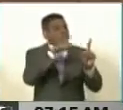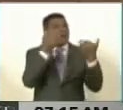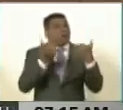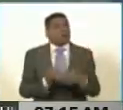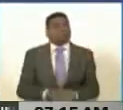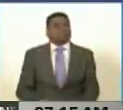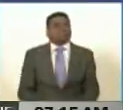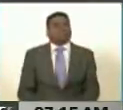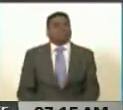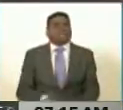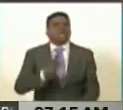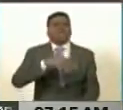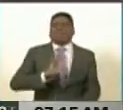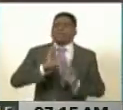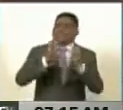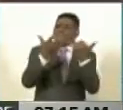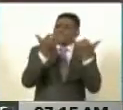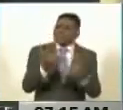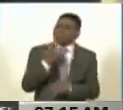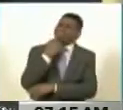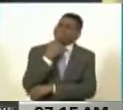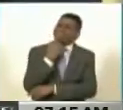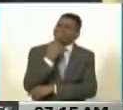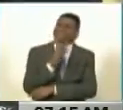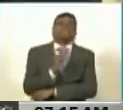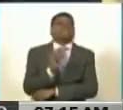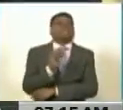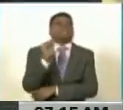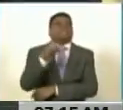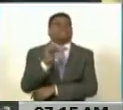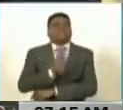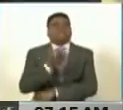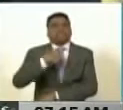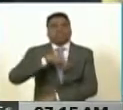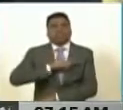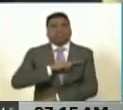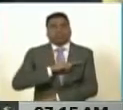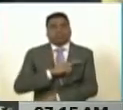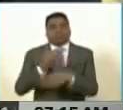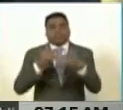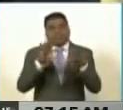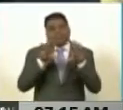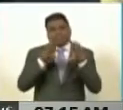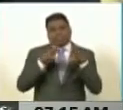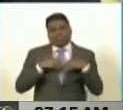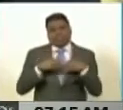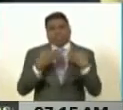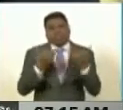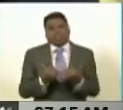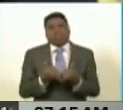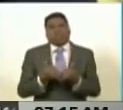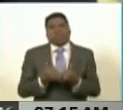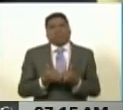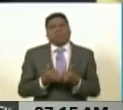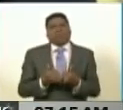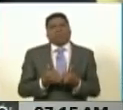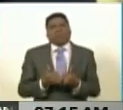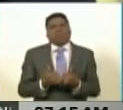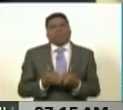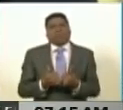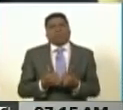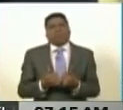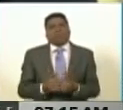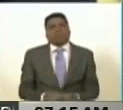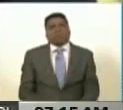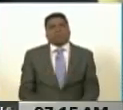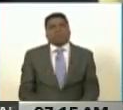vamos a iniciar? Bueno, fíjate que nosotros habíamos asumido ya la presidencia del Poder Ciudadano, cuyo